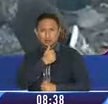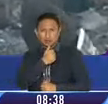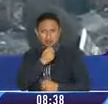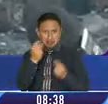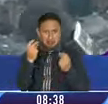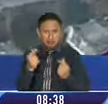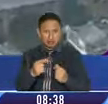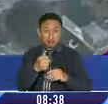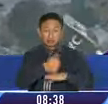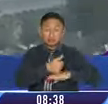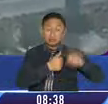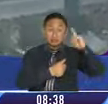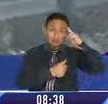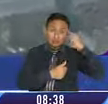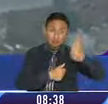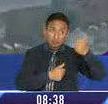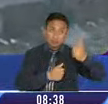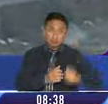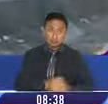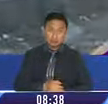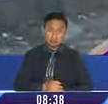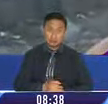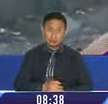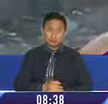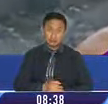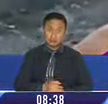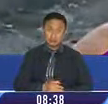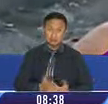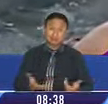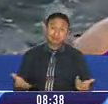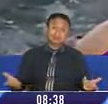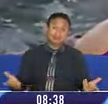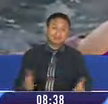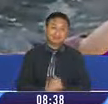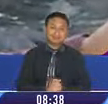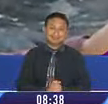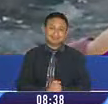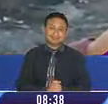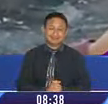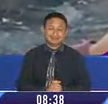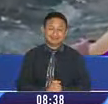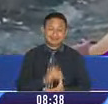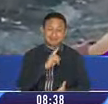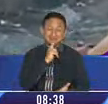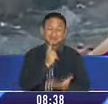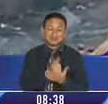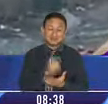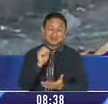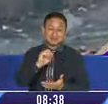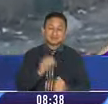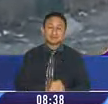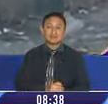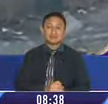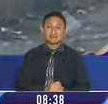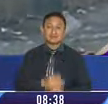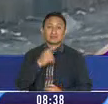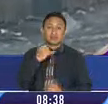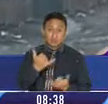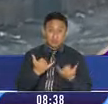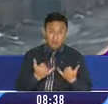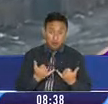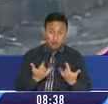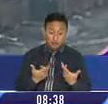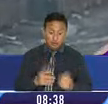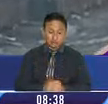de Estado o municipales, ¿no? Bueno, pues mire, usted efectivamente el día, como le digo, el día de hoy